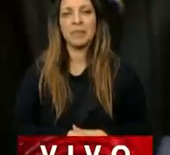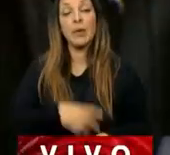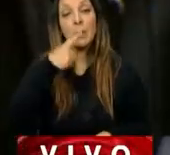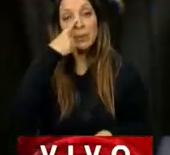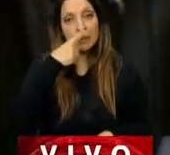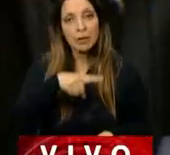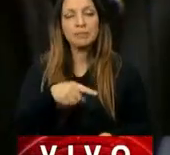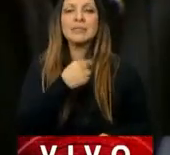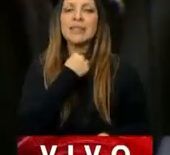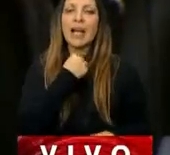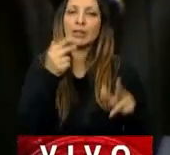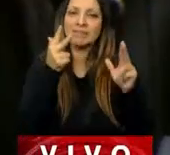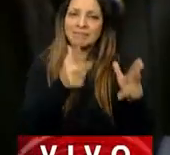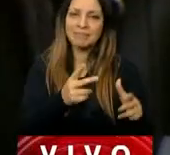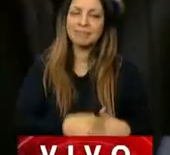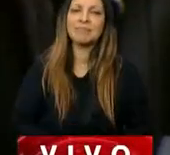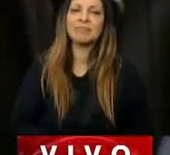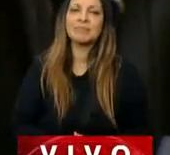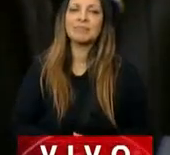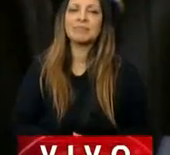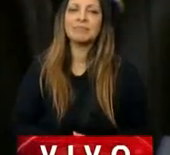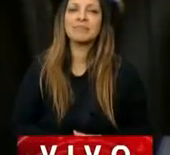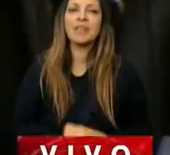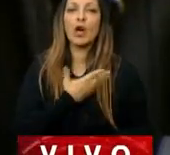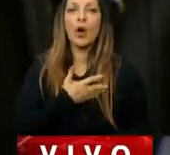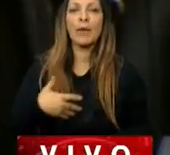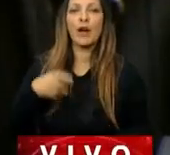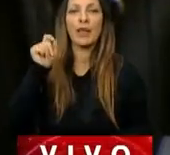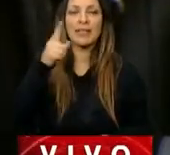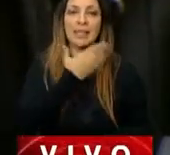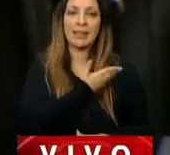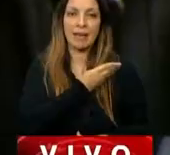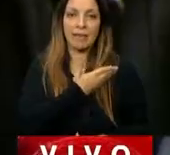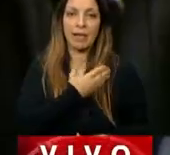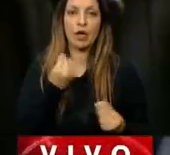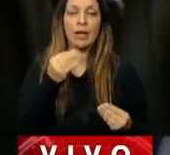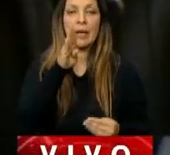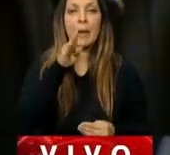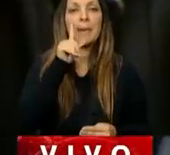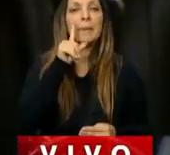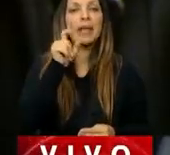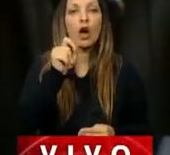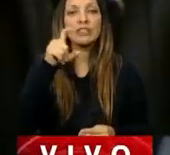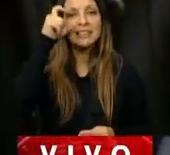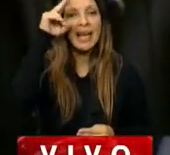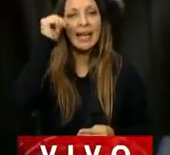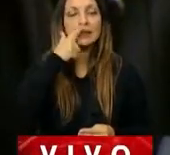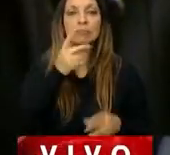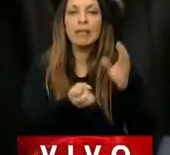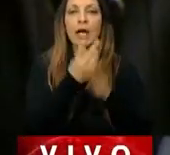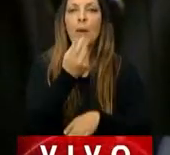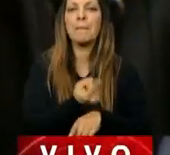Por último, quiero remarcar lo que ha hecho el gobierno de Santa Fe con Bioceres. Creó el primer